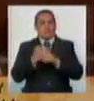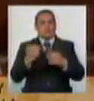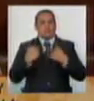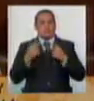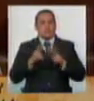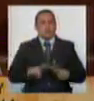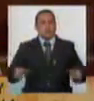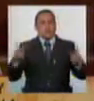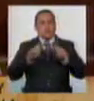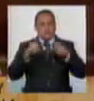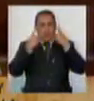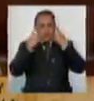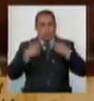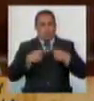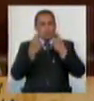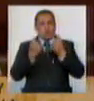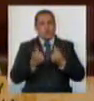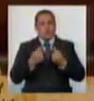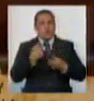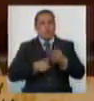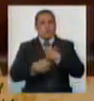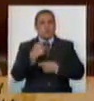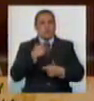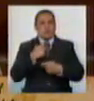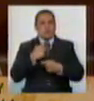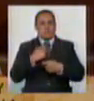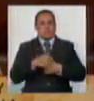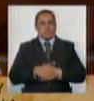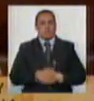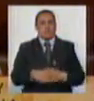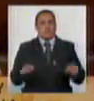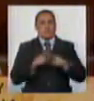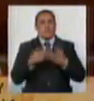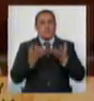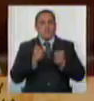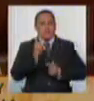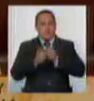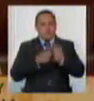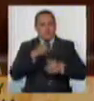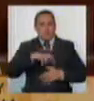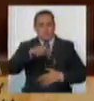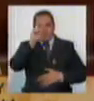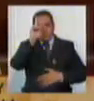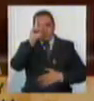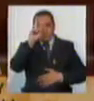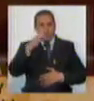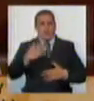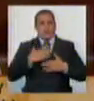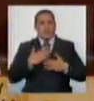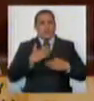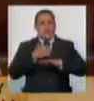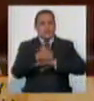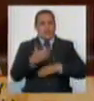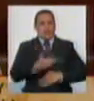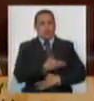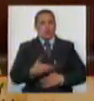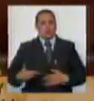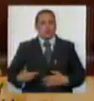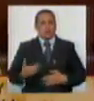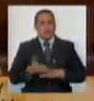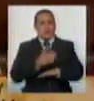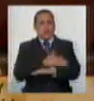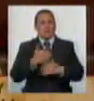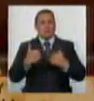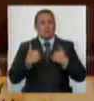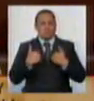alto componente económico y comercial. Queridos compatriotas, al ingresar al gobierno